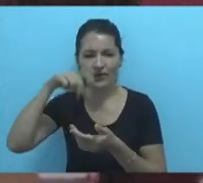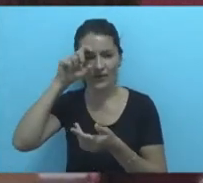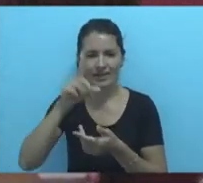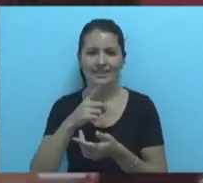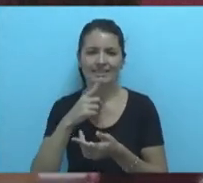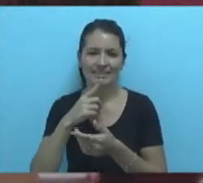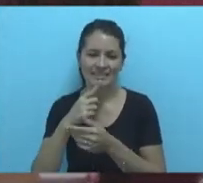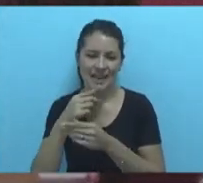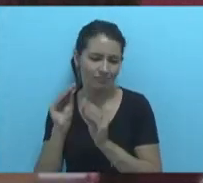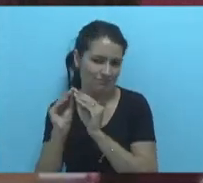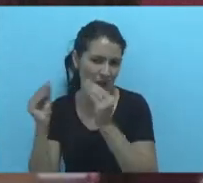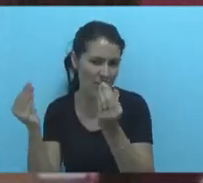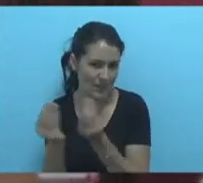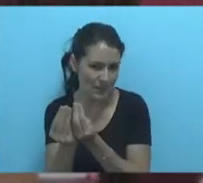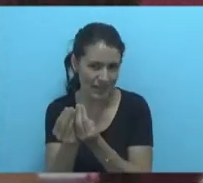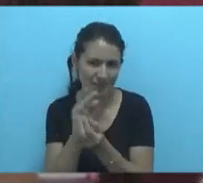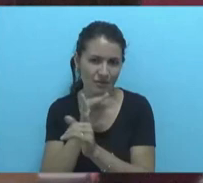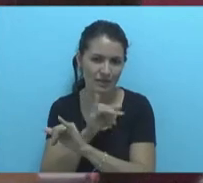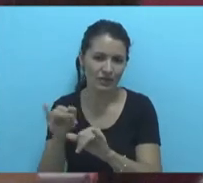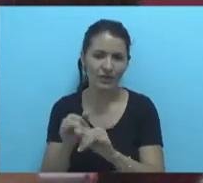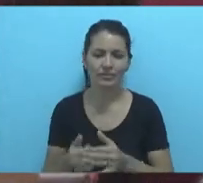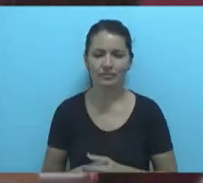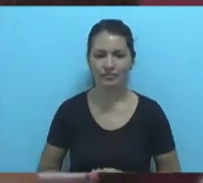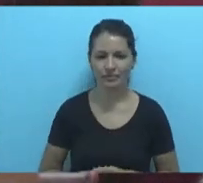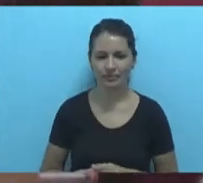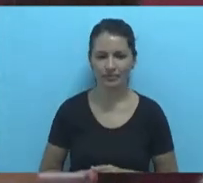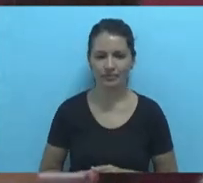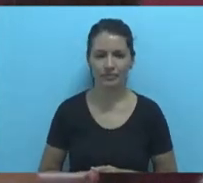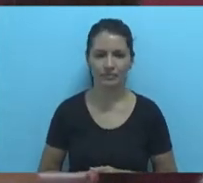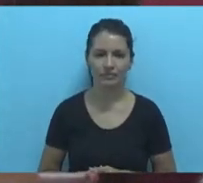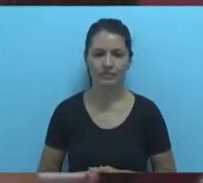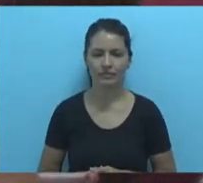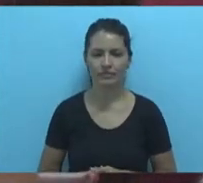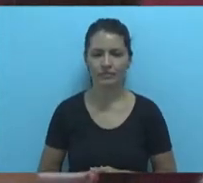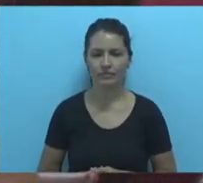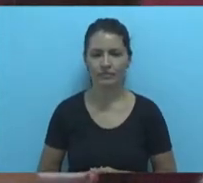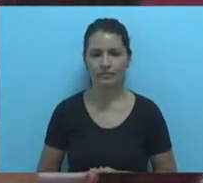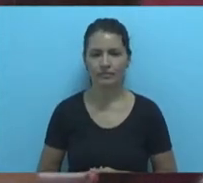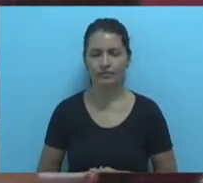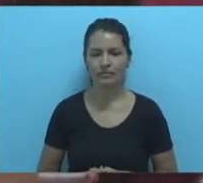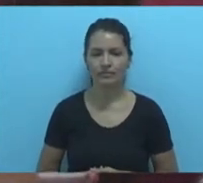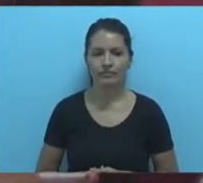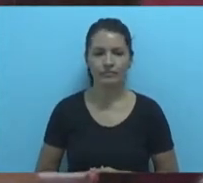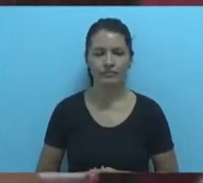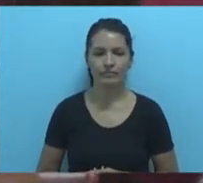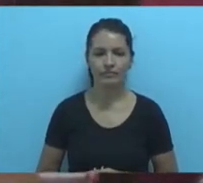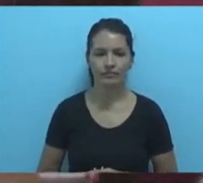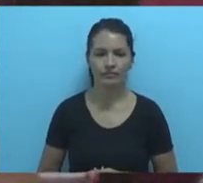Donet ya argumentó lo suficiente sobre este proyecto de ley al que hoy le vamos a